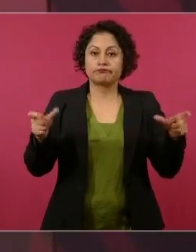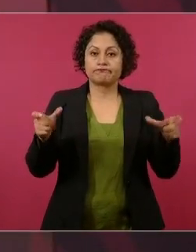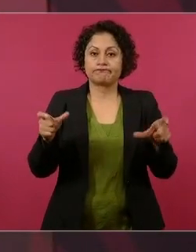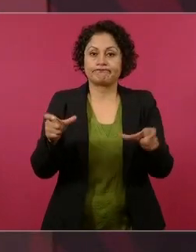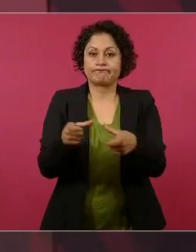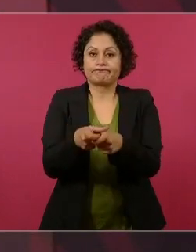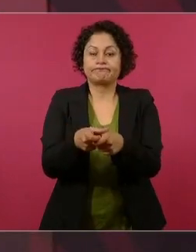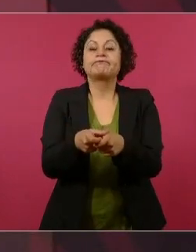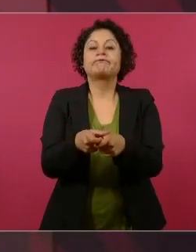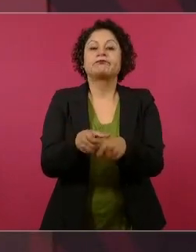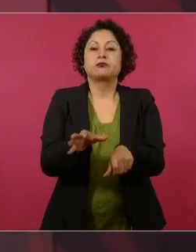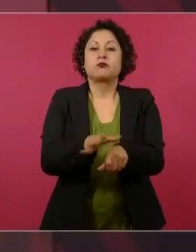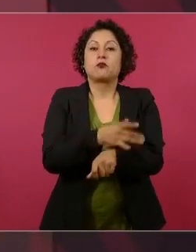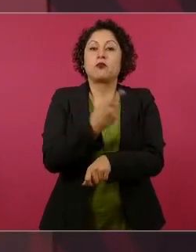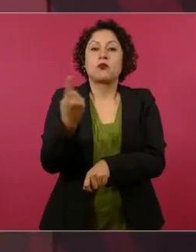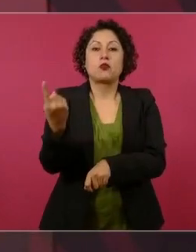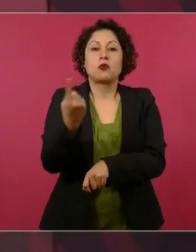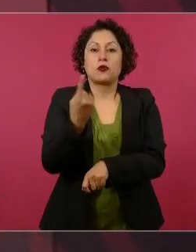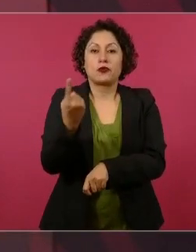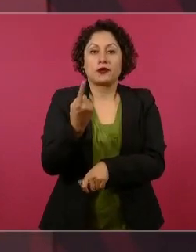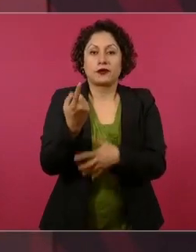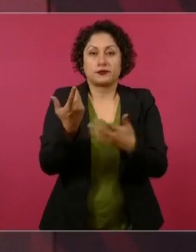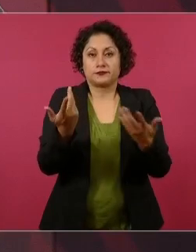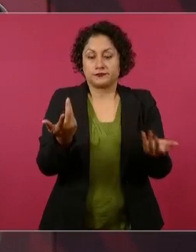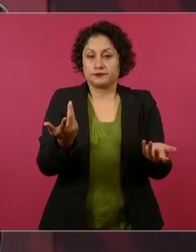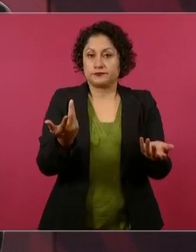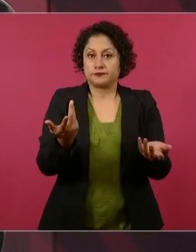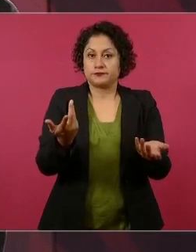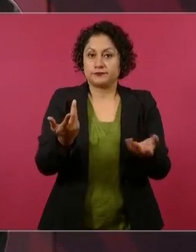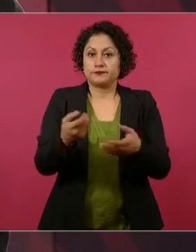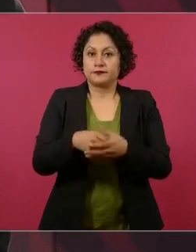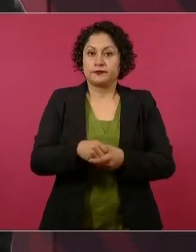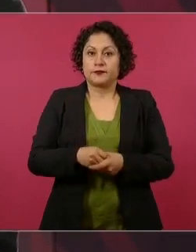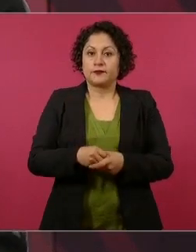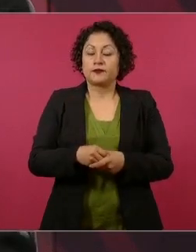llegaron a tener menos población que en